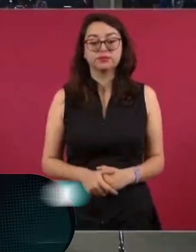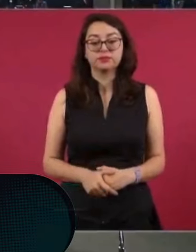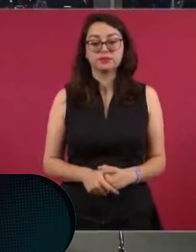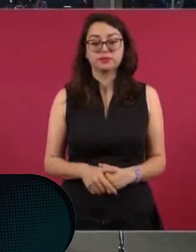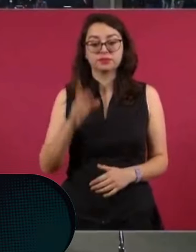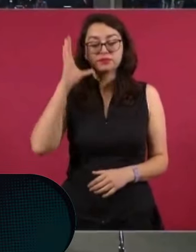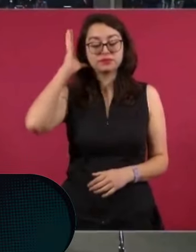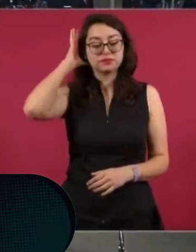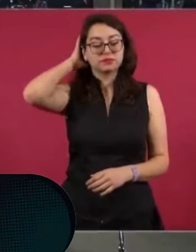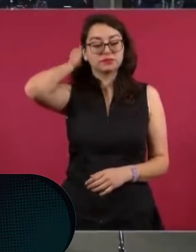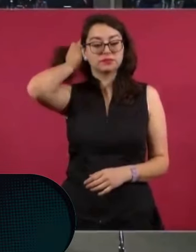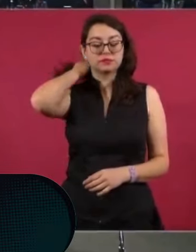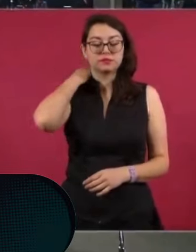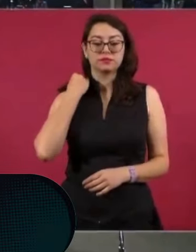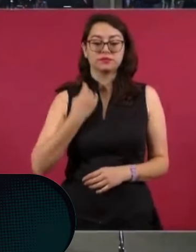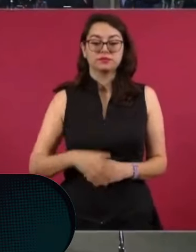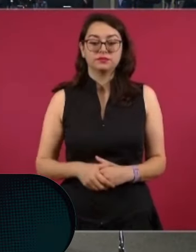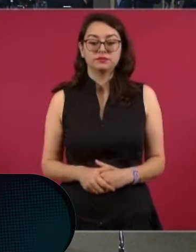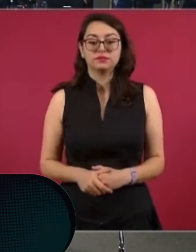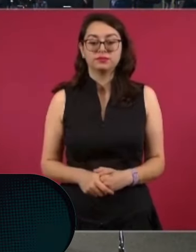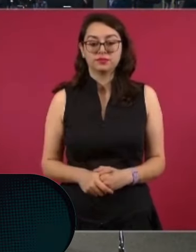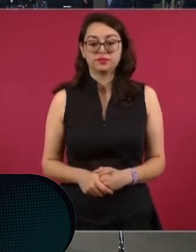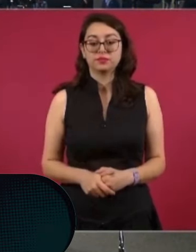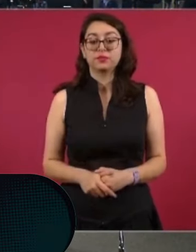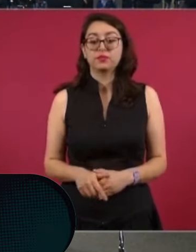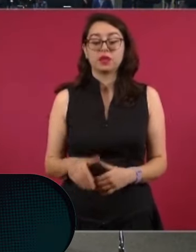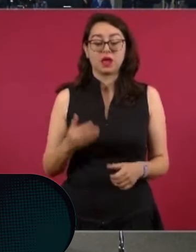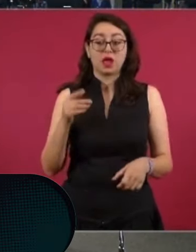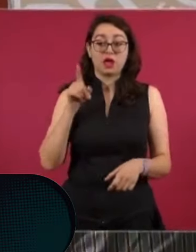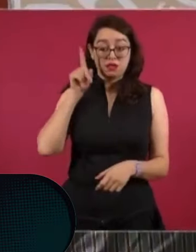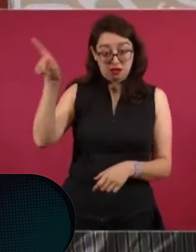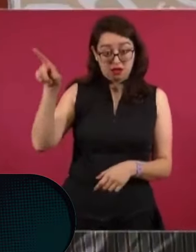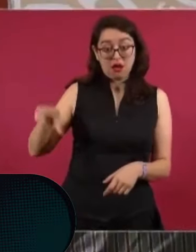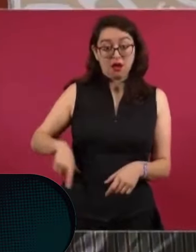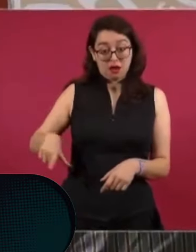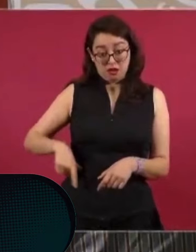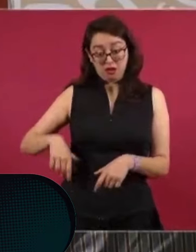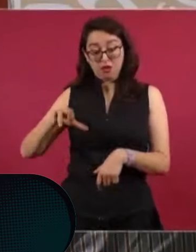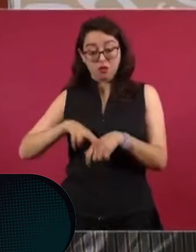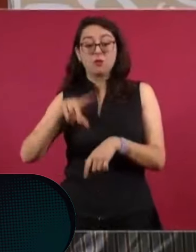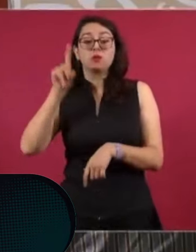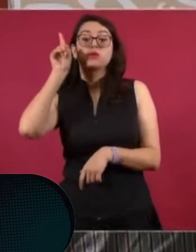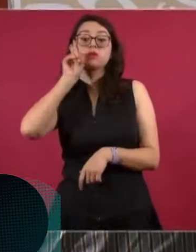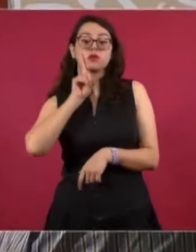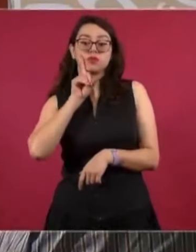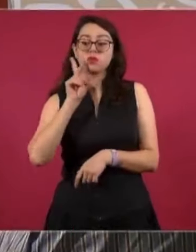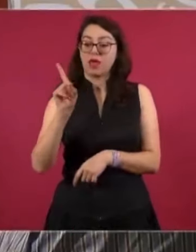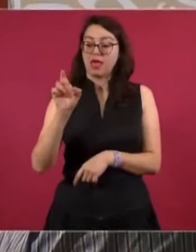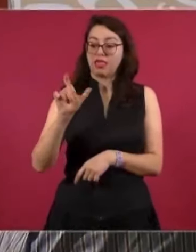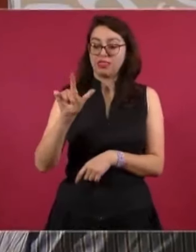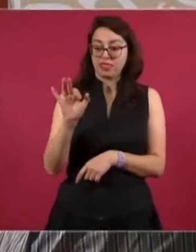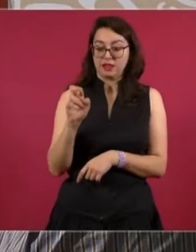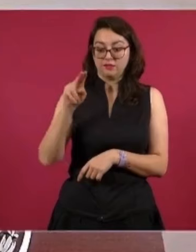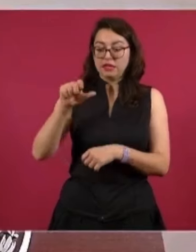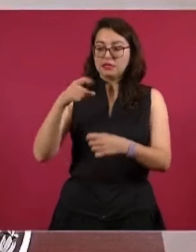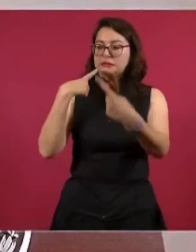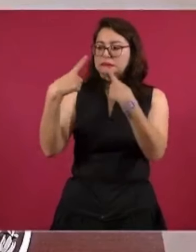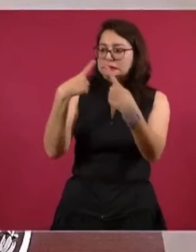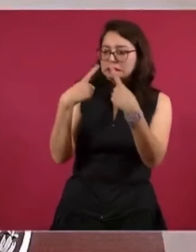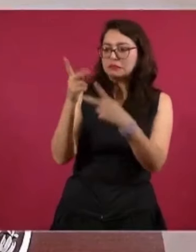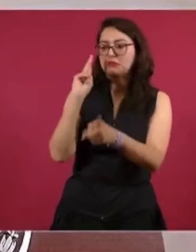con la maestra Delfina para que se retome ese